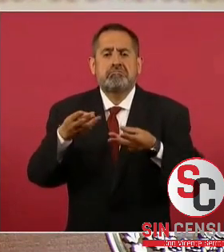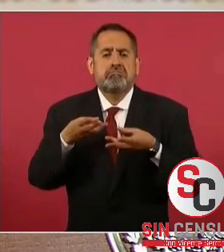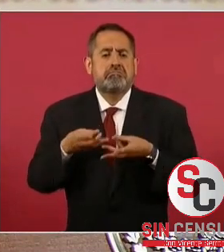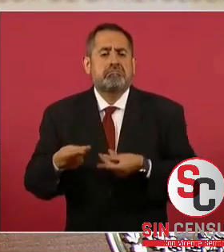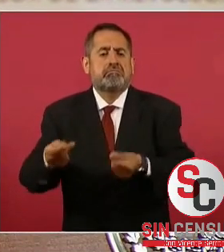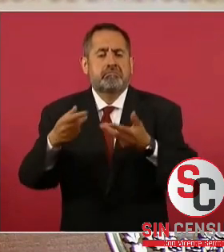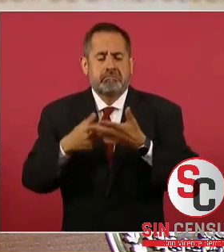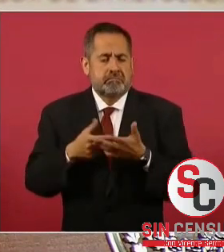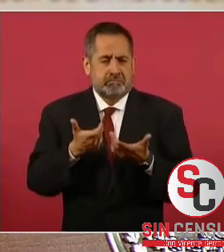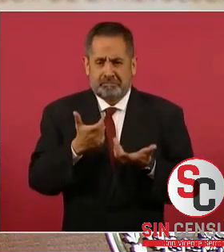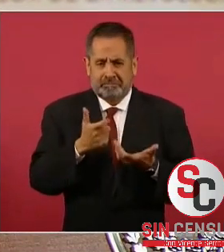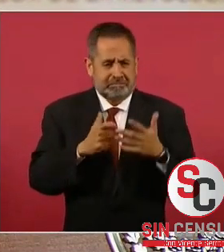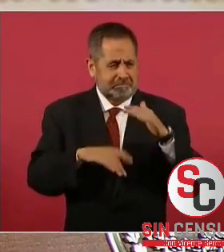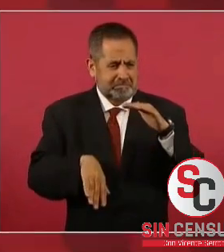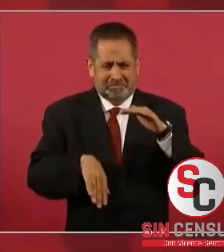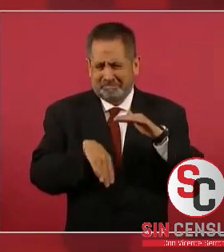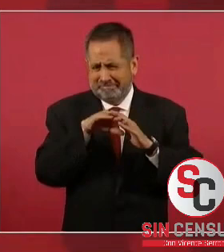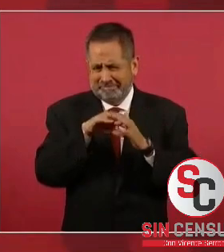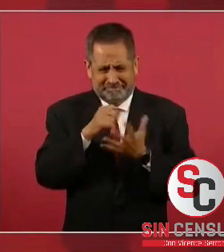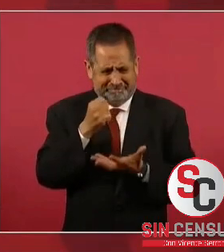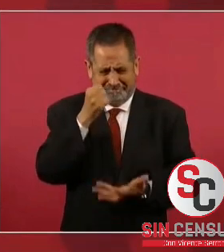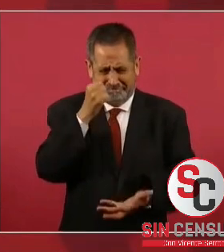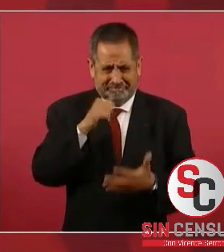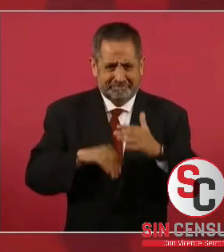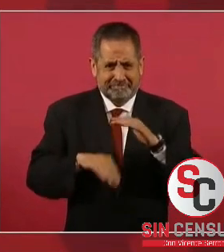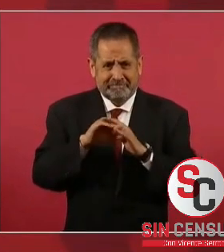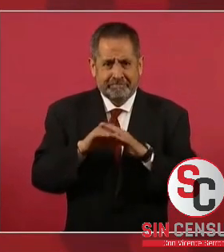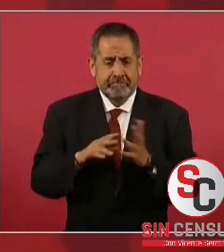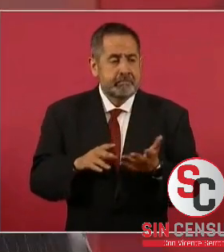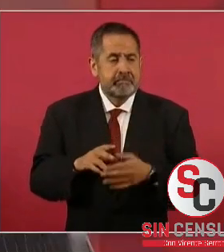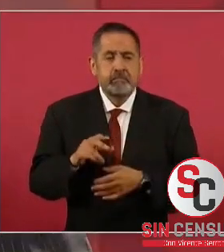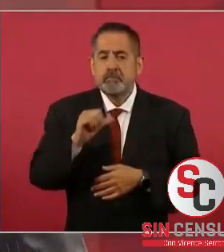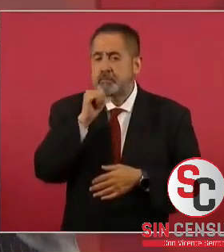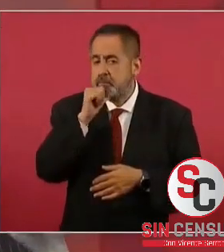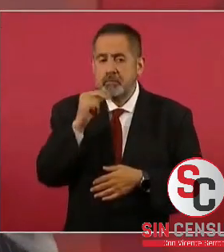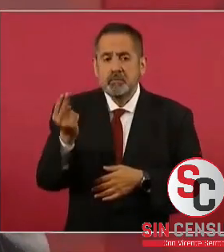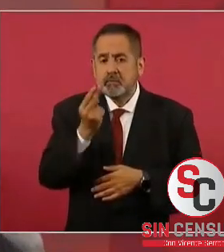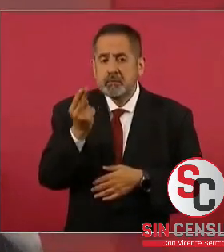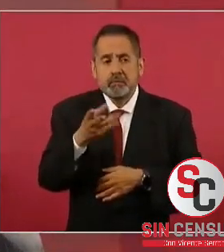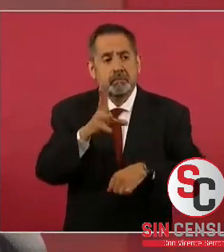de una cantidad del presupuesto sin tener